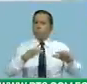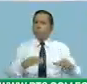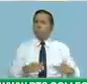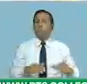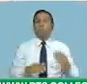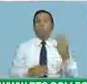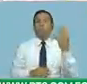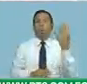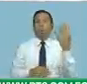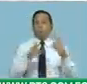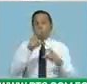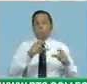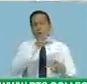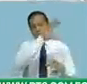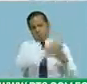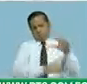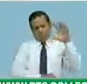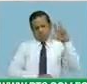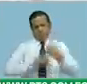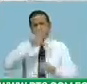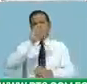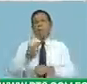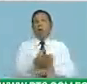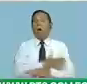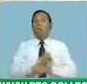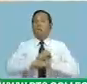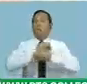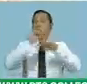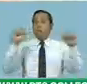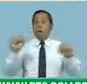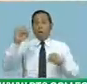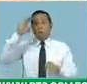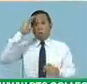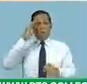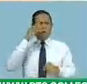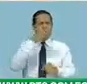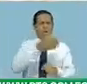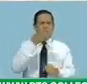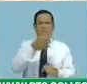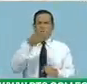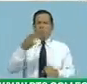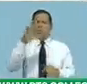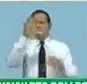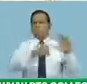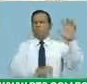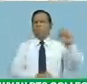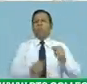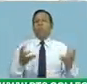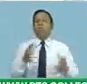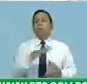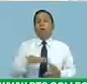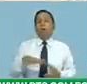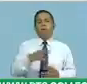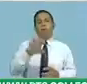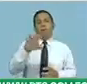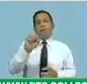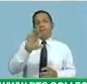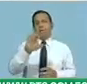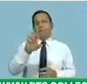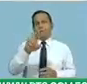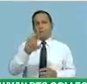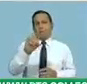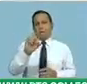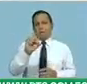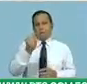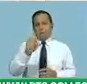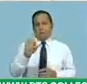las acciones ejecutadas durante horas de la mañana. El jefe del distrito Esteros explicaba las estrategias que se llevaron a